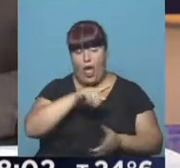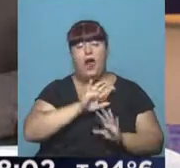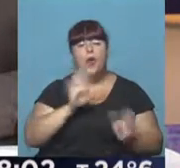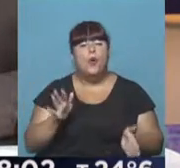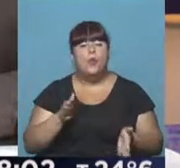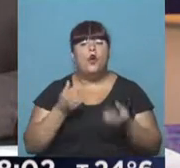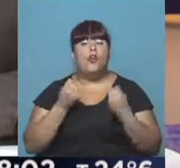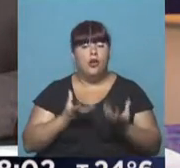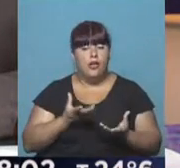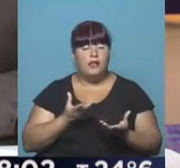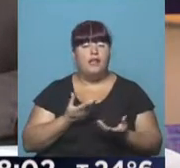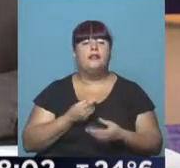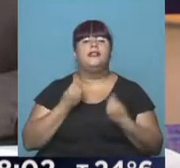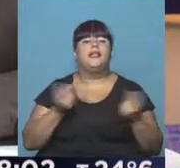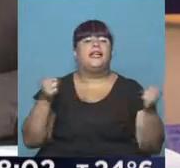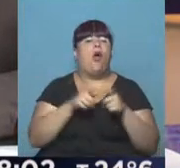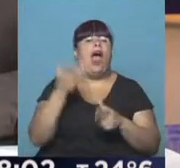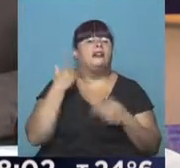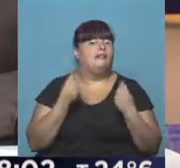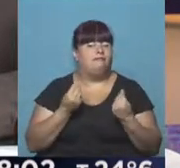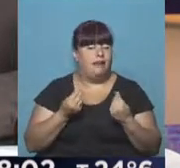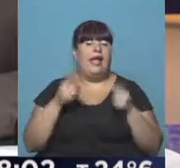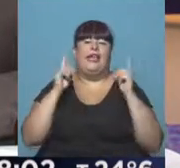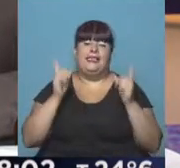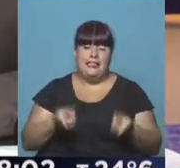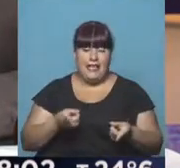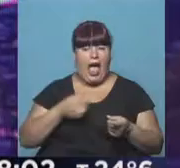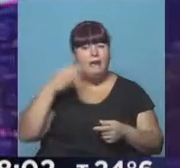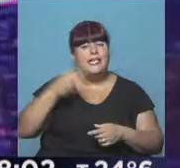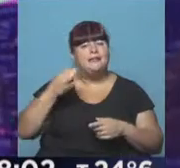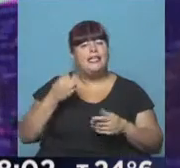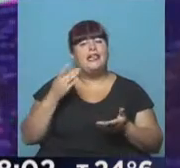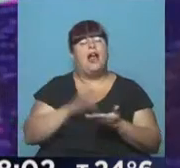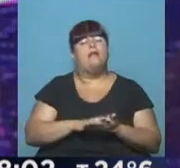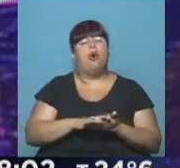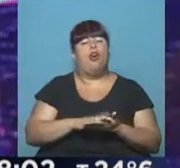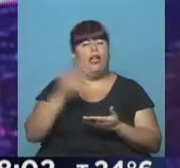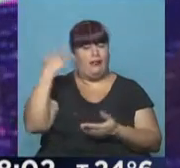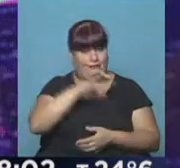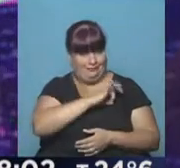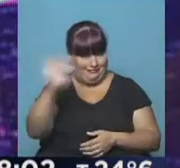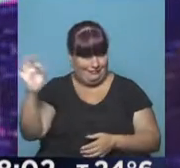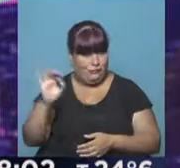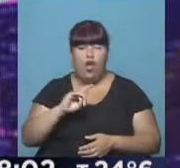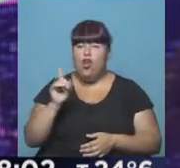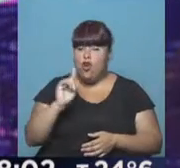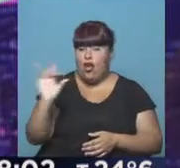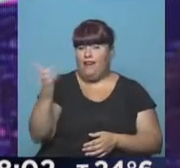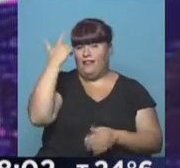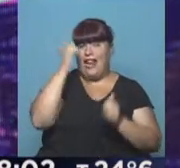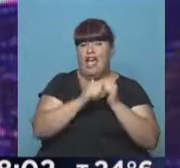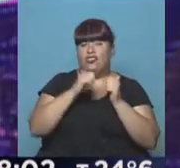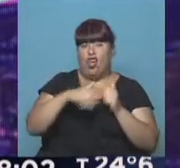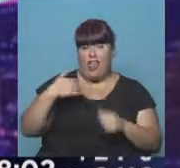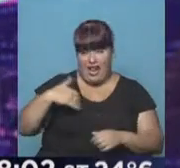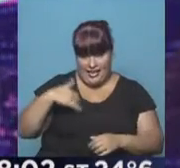como en la reunión de ayer también algo muy particular porque no había pasado anteriormente no hoy en toda la historia de nuestro